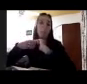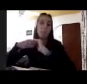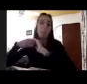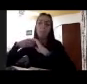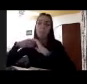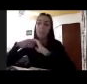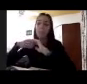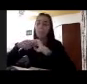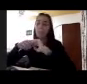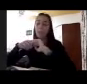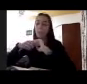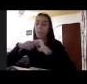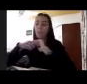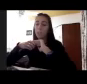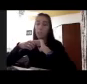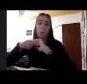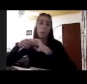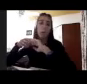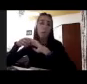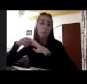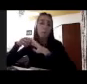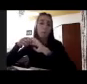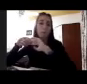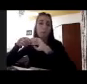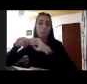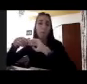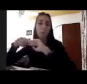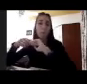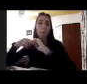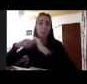que podamos llevarlo a cabo.